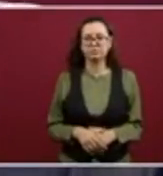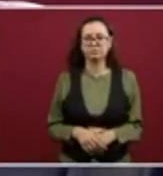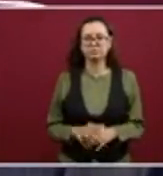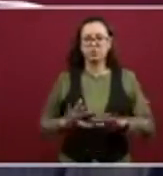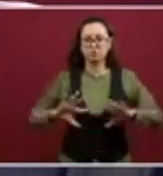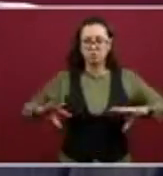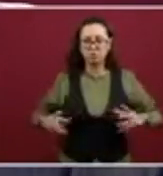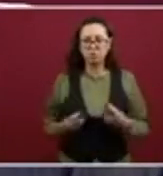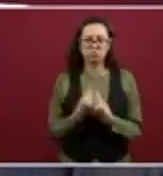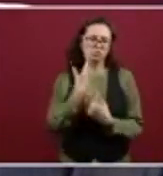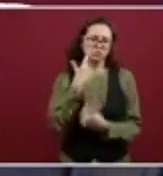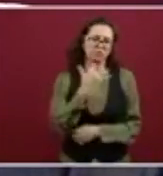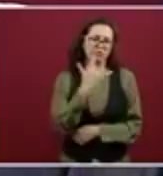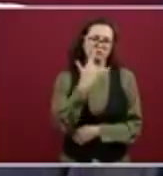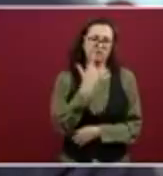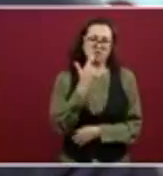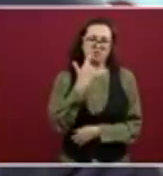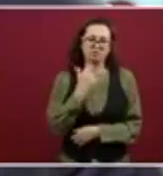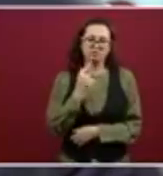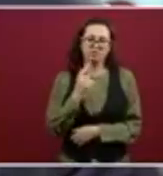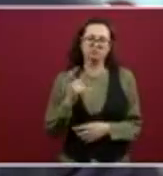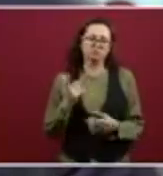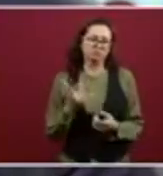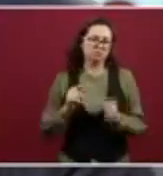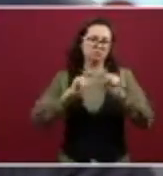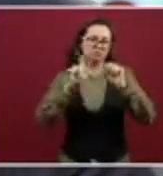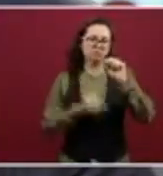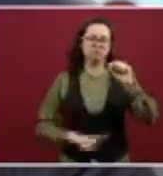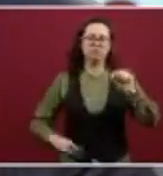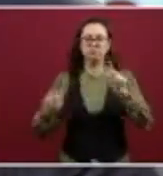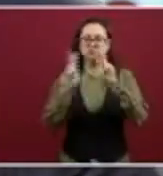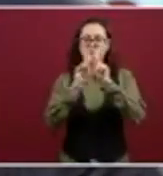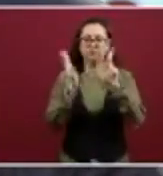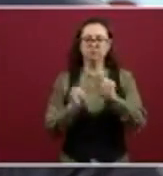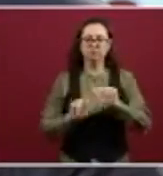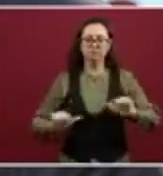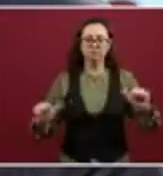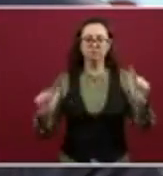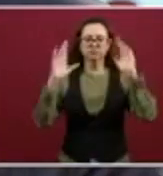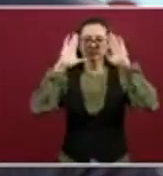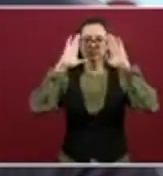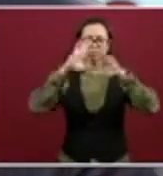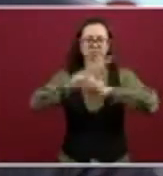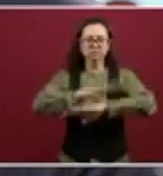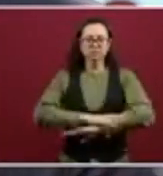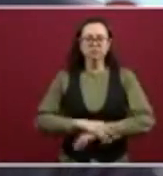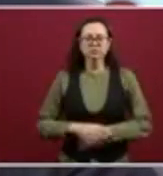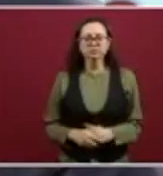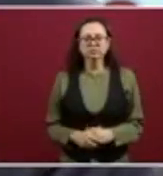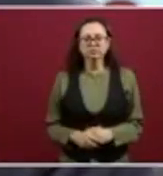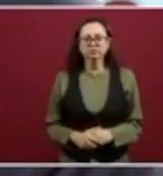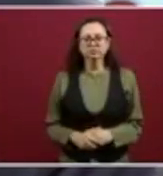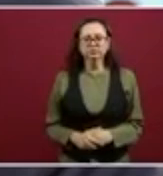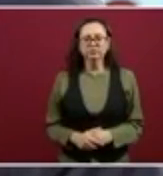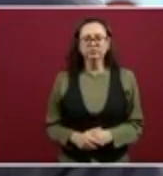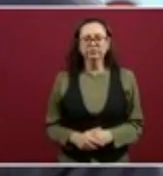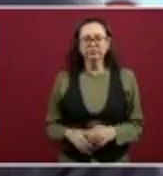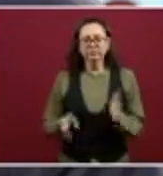conjuntar esfuerzos y garantizar la paz y la tranquilidad. Constantemente, ayer